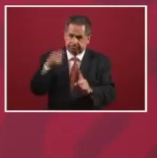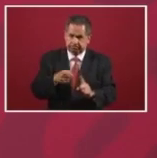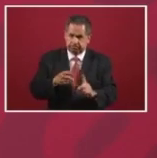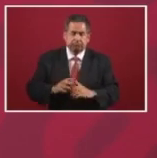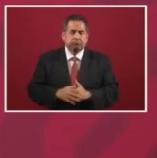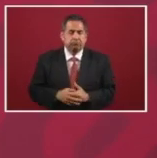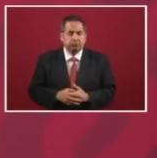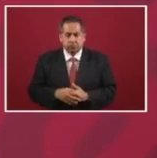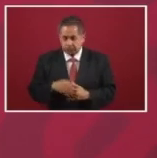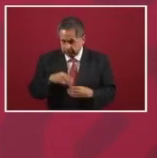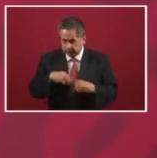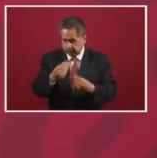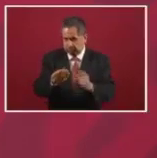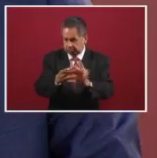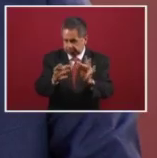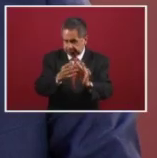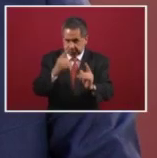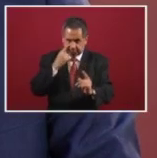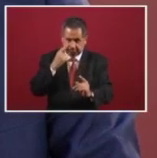Entonces les voy a dar un dato.